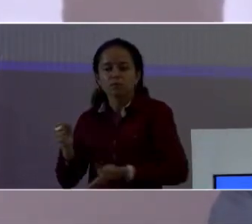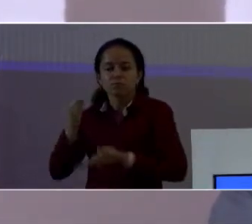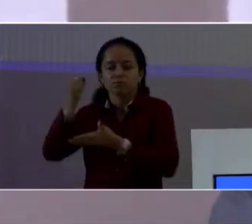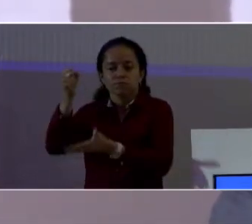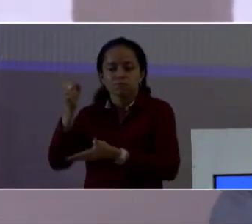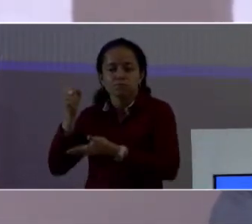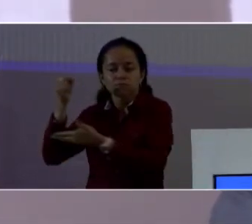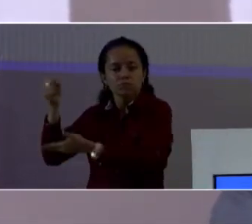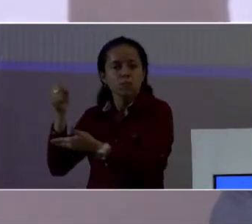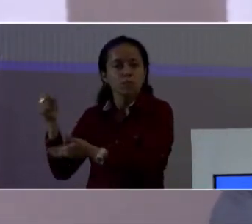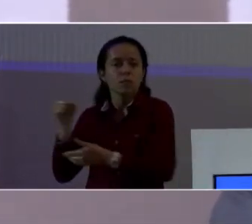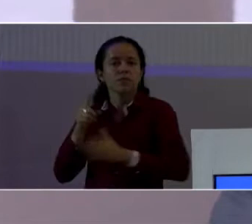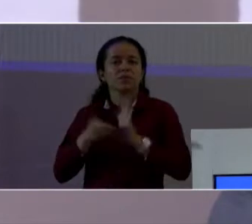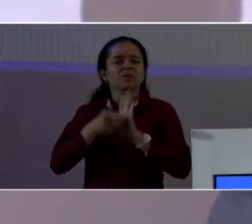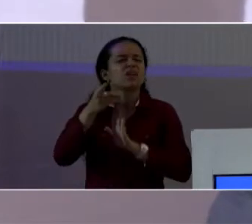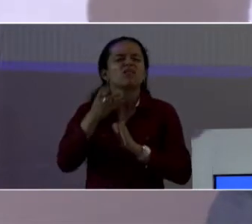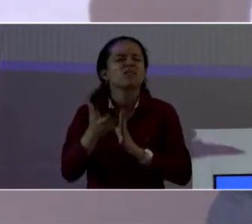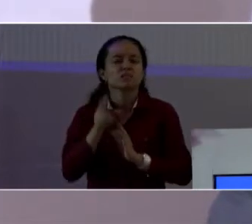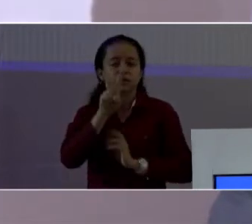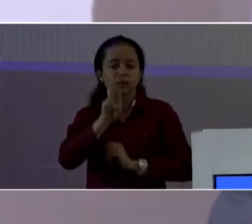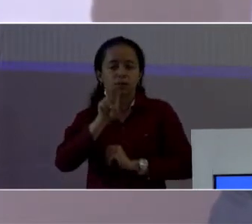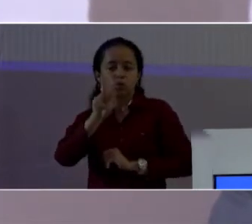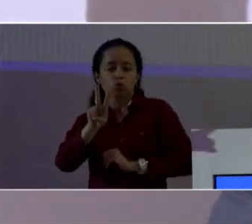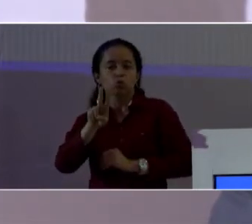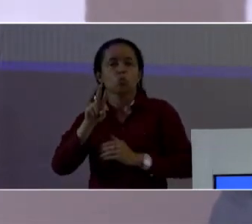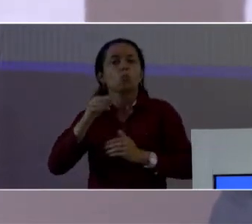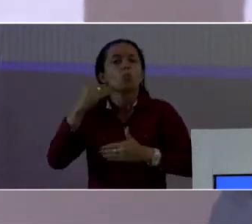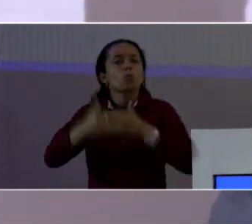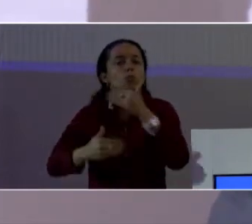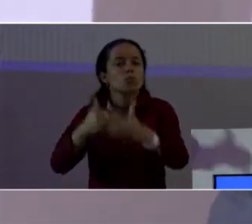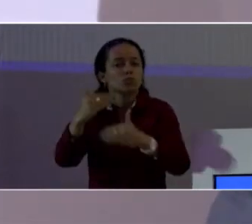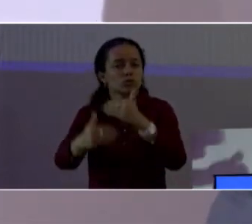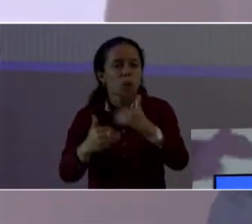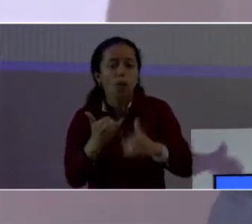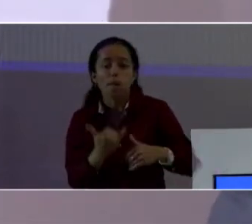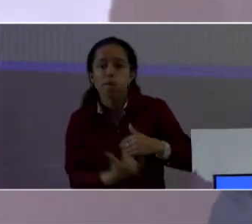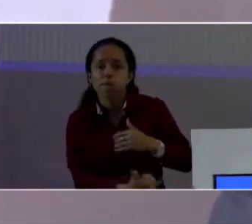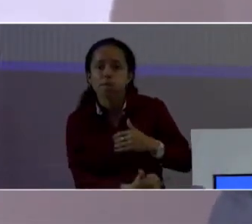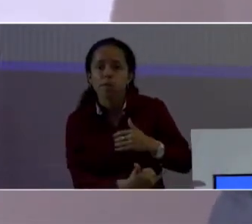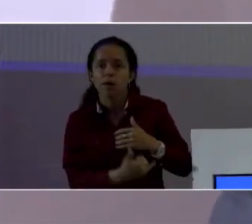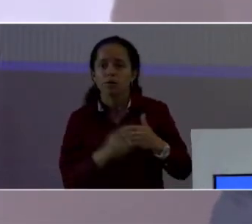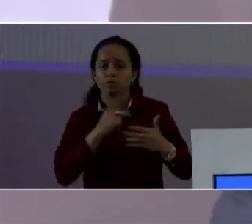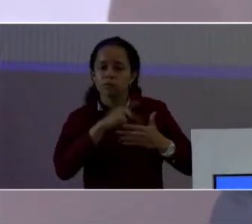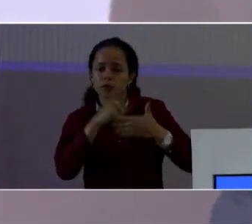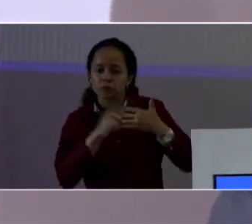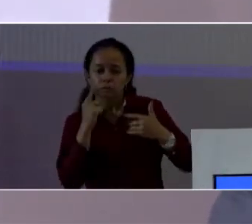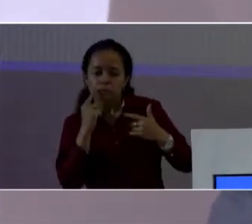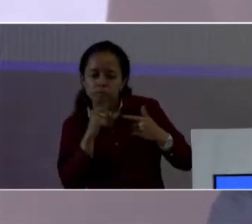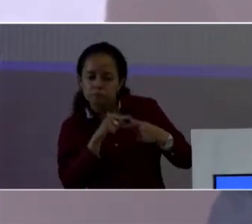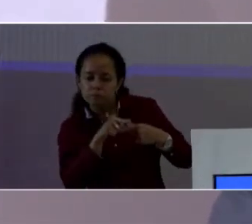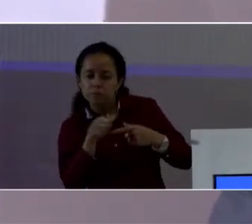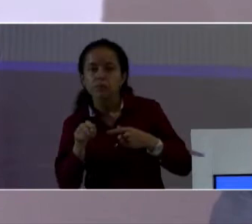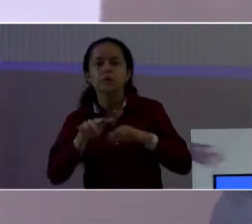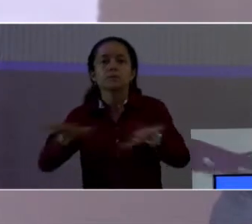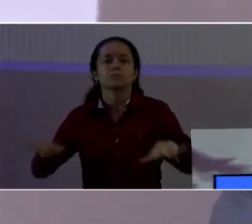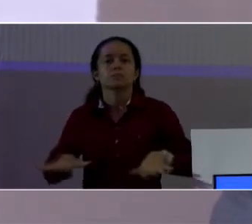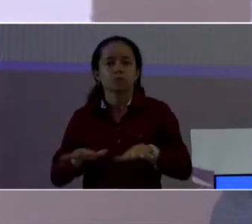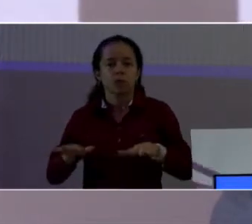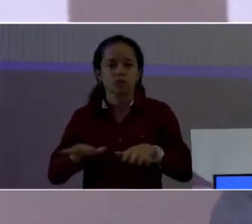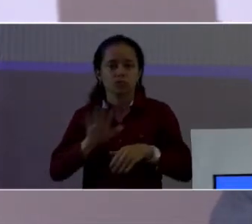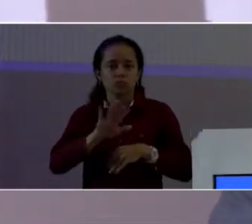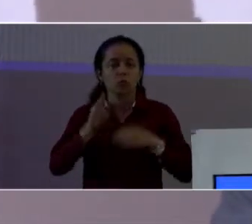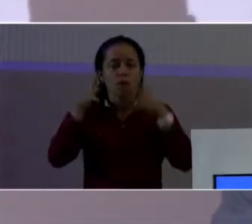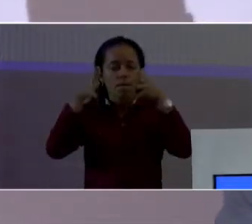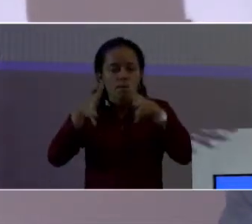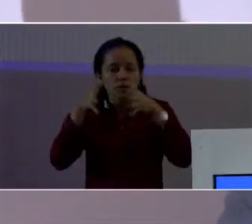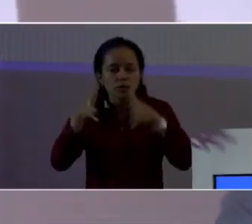desarrollo de 72 procesos, varios de los cuales se van a desarrollar en los espacios territoriales de capacitación